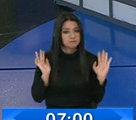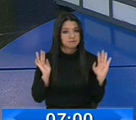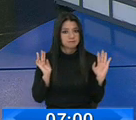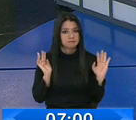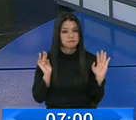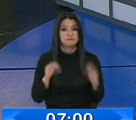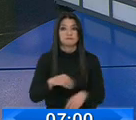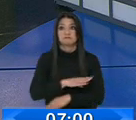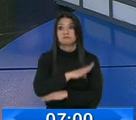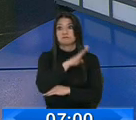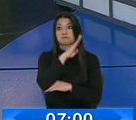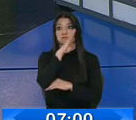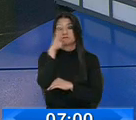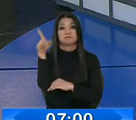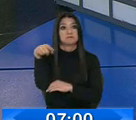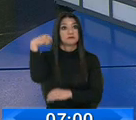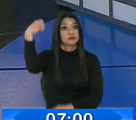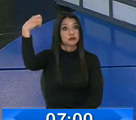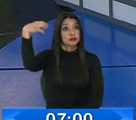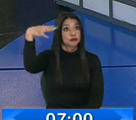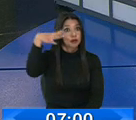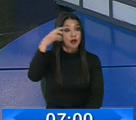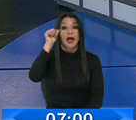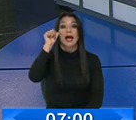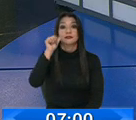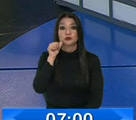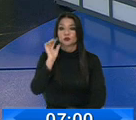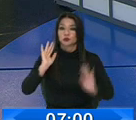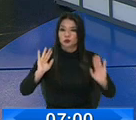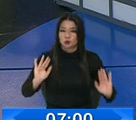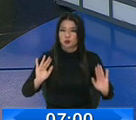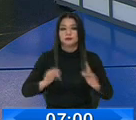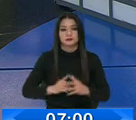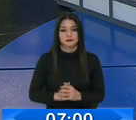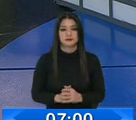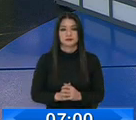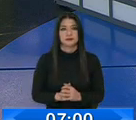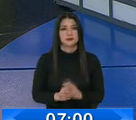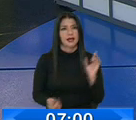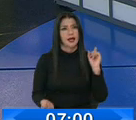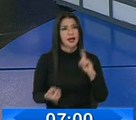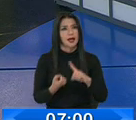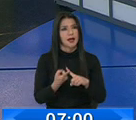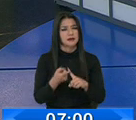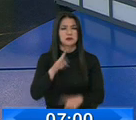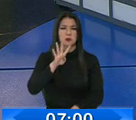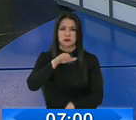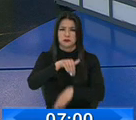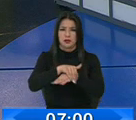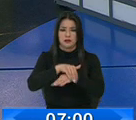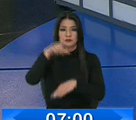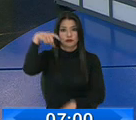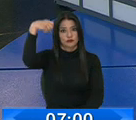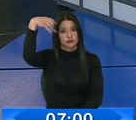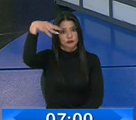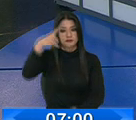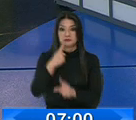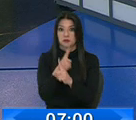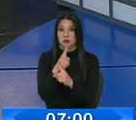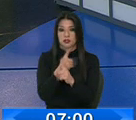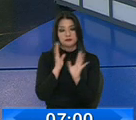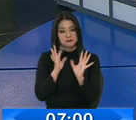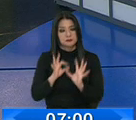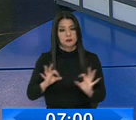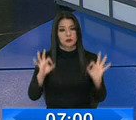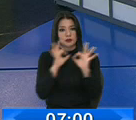porque el día va a estar totalmente azul, tendremos un día lleno de sol, por lo menos hasta las 3, 4 de la tarde, por lo tanto, pues hay que